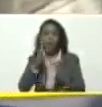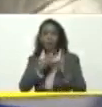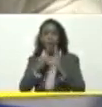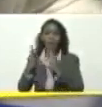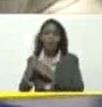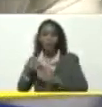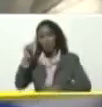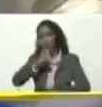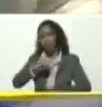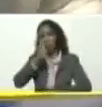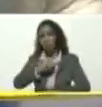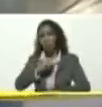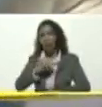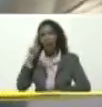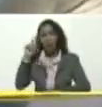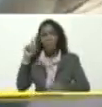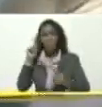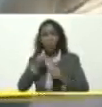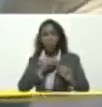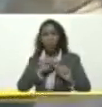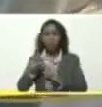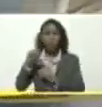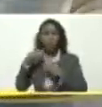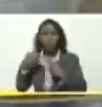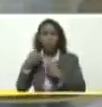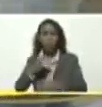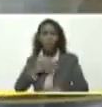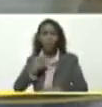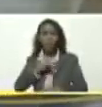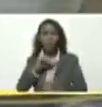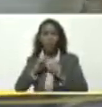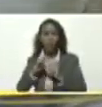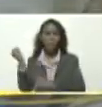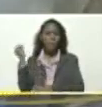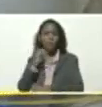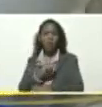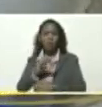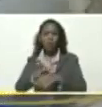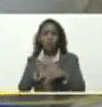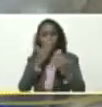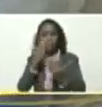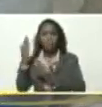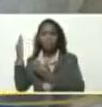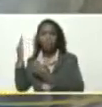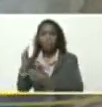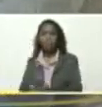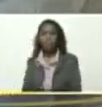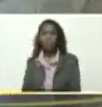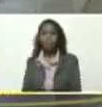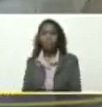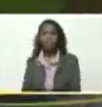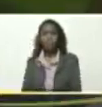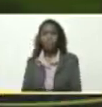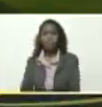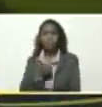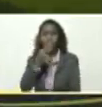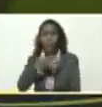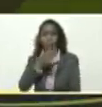la resistencia a la ofensiva, para que podamos nosotros seguir venciendo. Doctora Manzanilla. Buenas tardes,